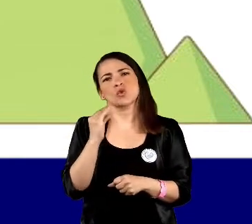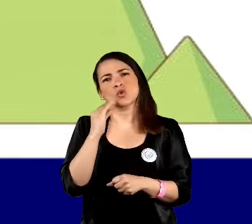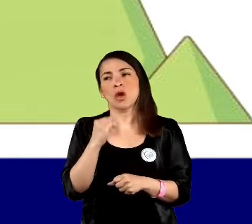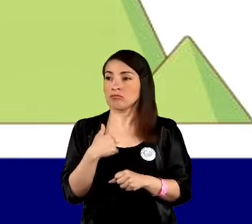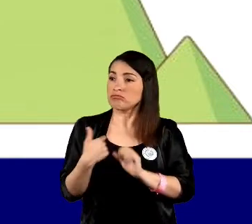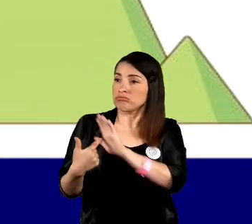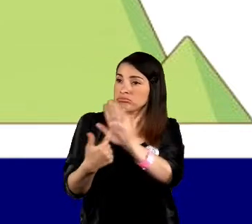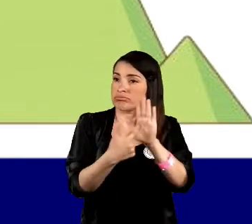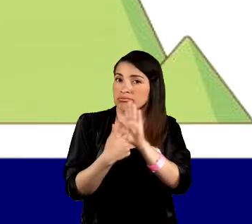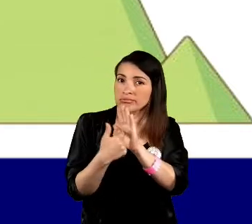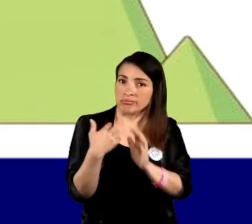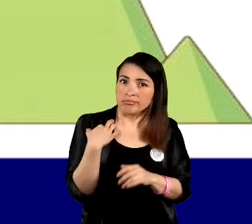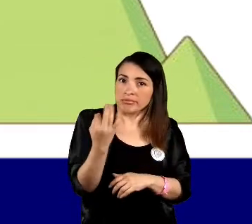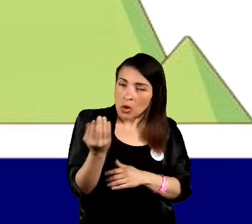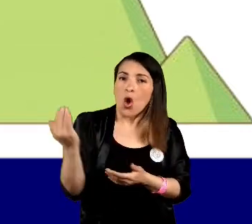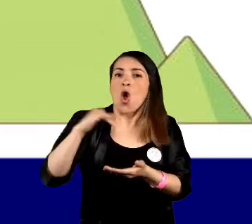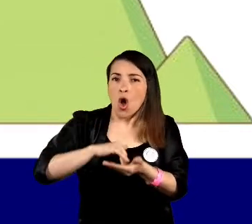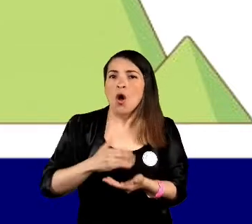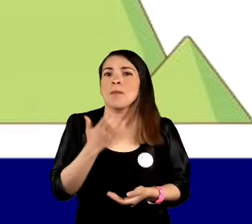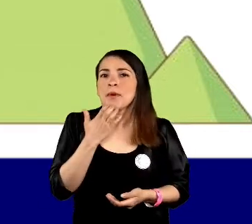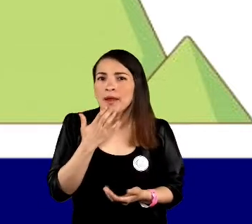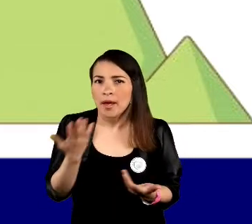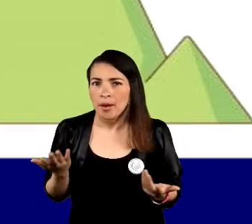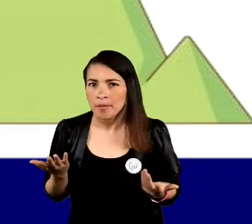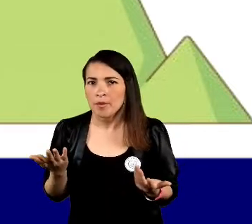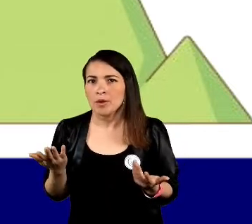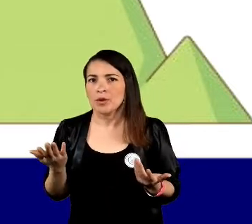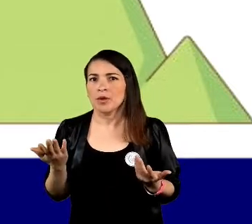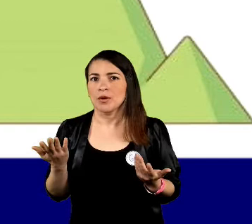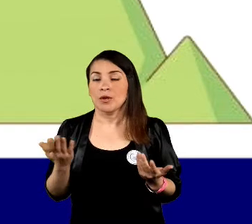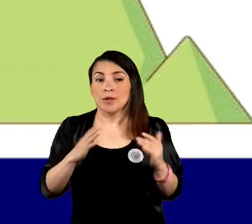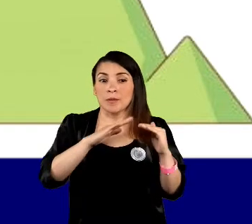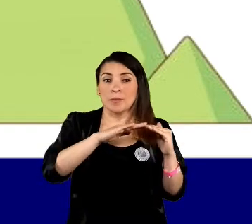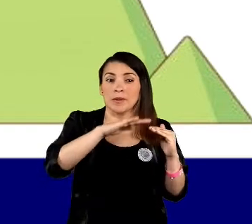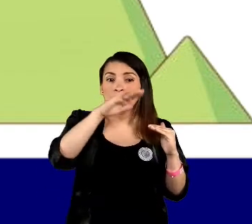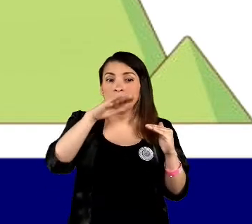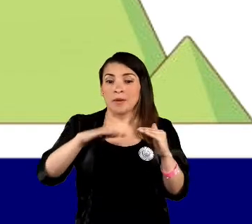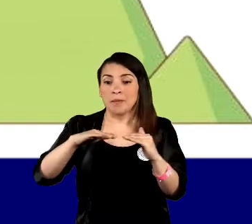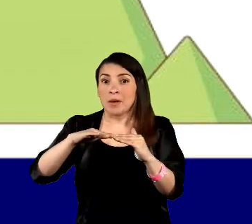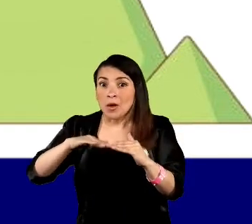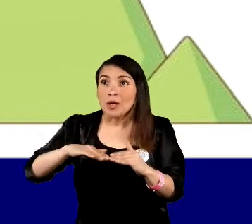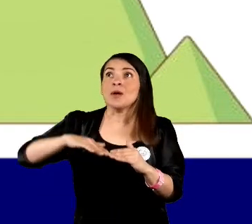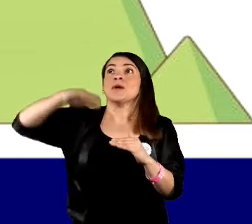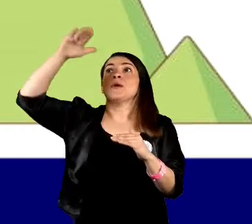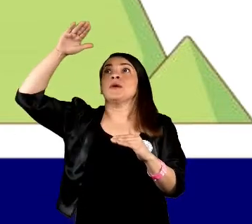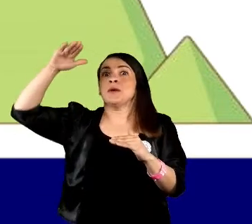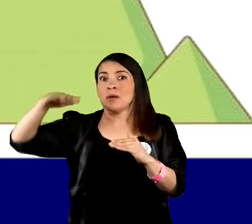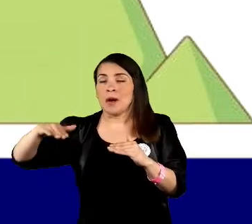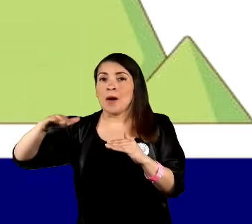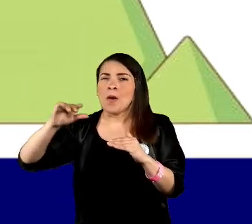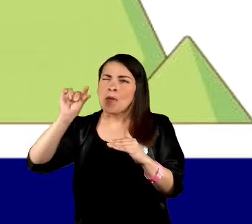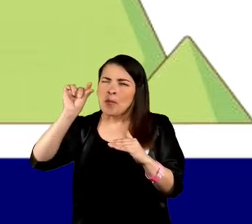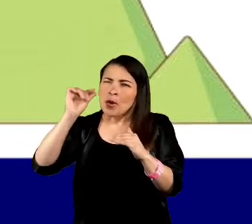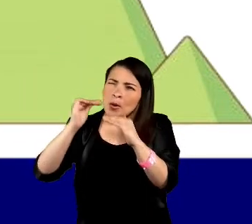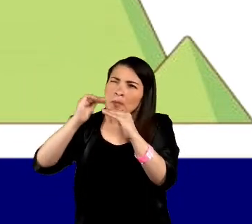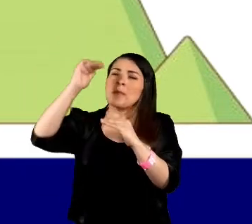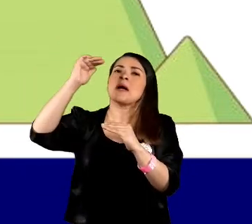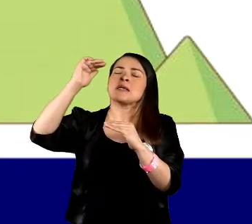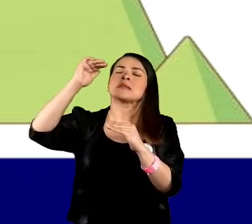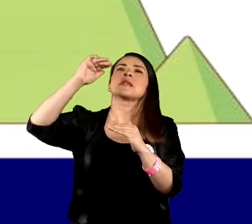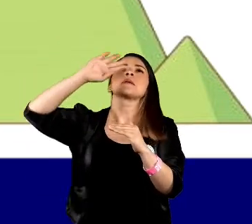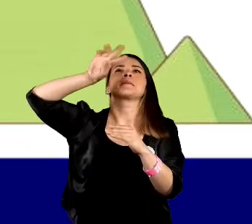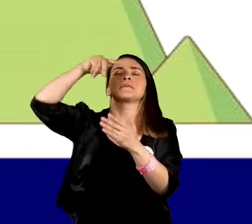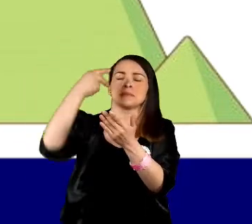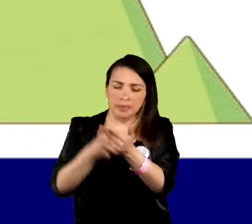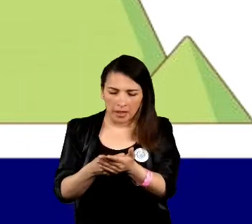va a ser que el segundo pico sea un poquito más alto está pero después te puedo volver a caer Y pase